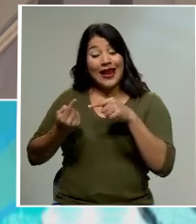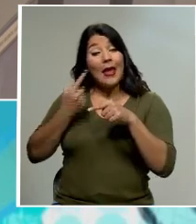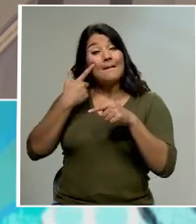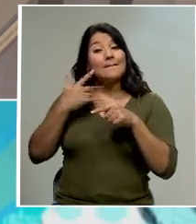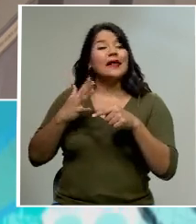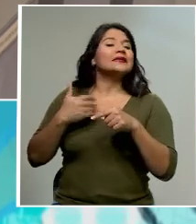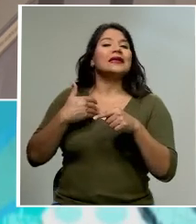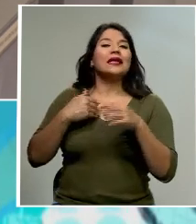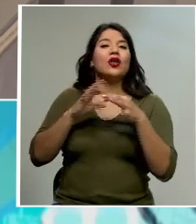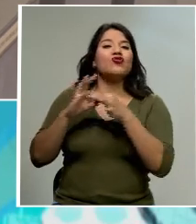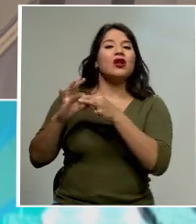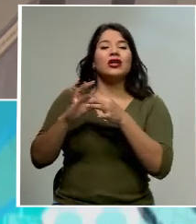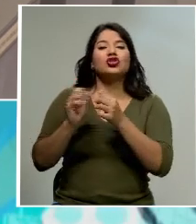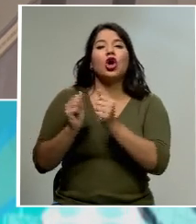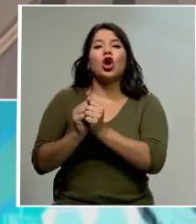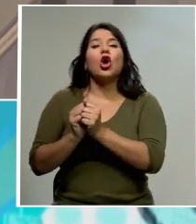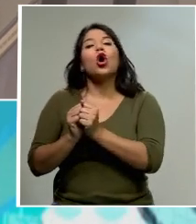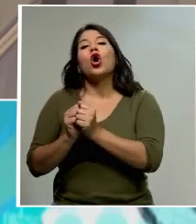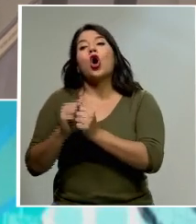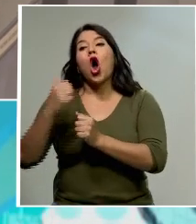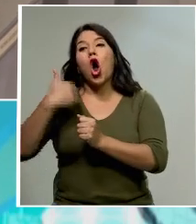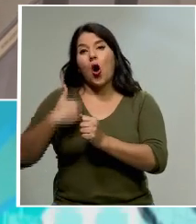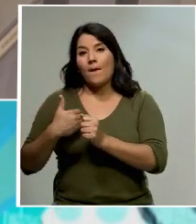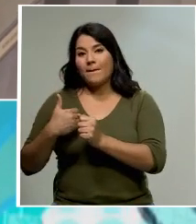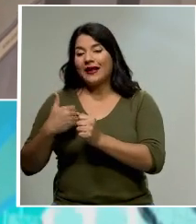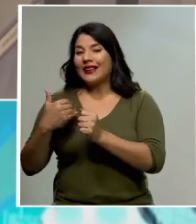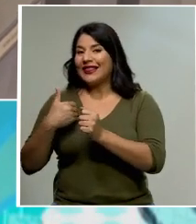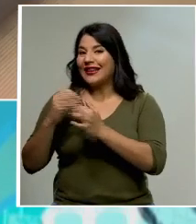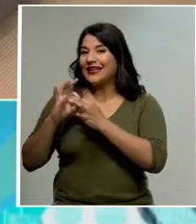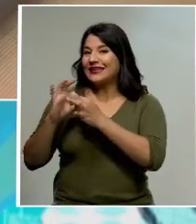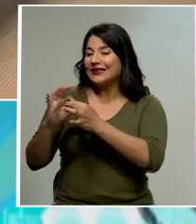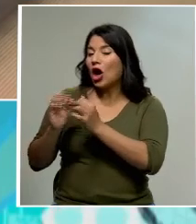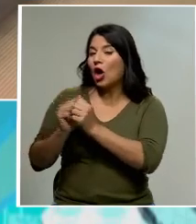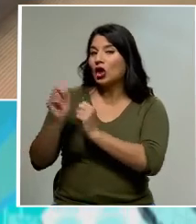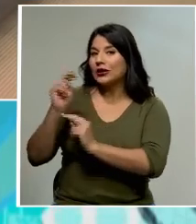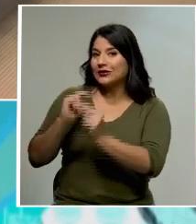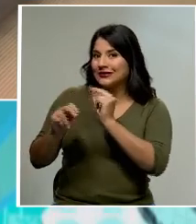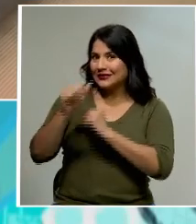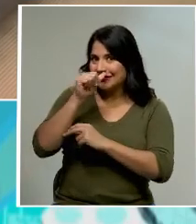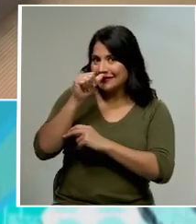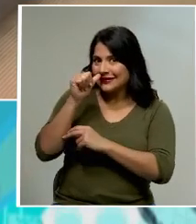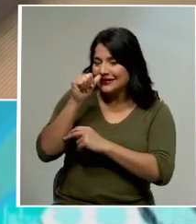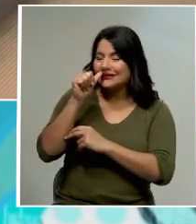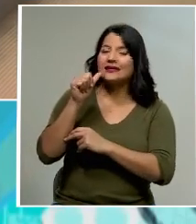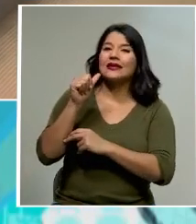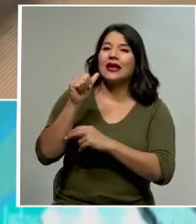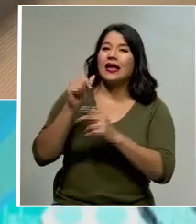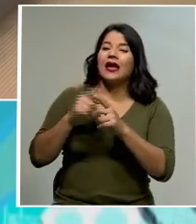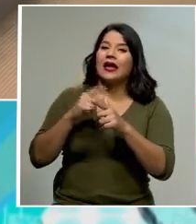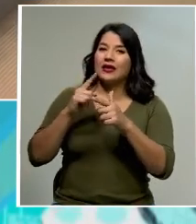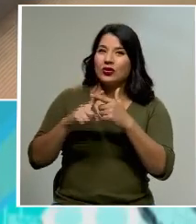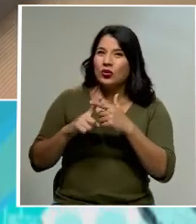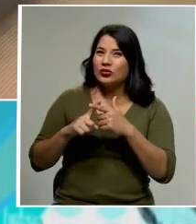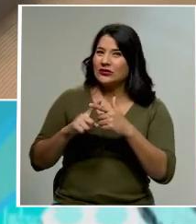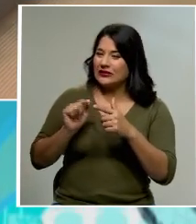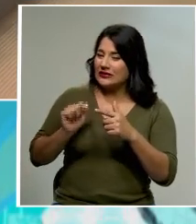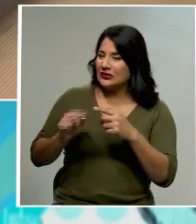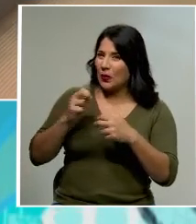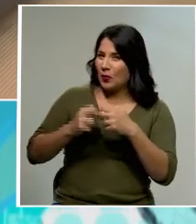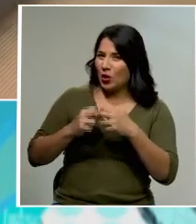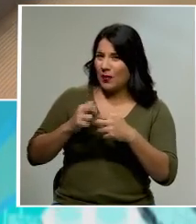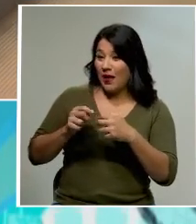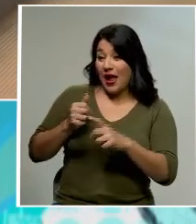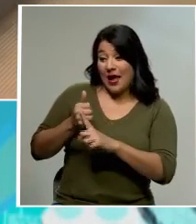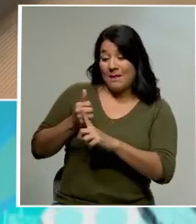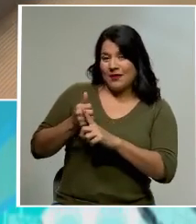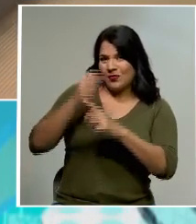fue detenido en la zona sur ya hace un par de meses, y que provocó un escándalo, y él decidió